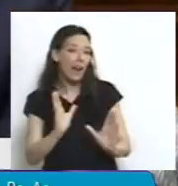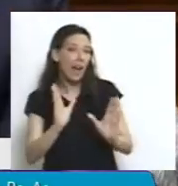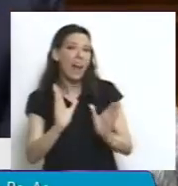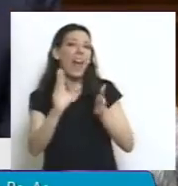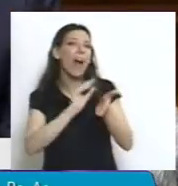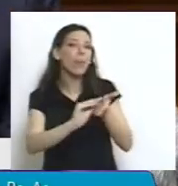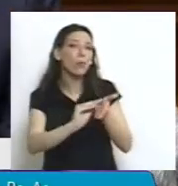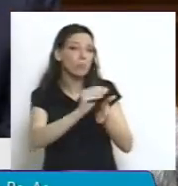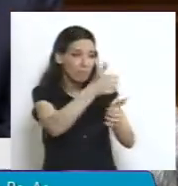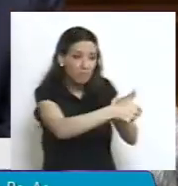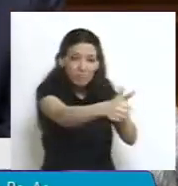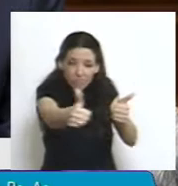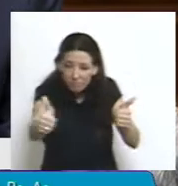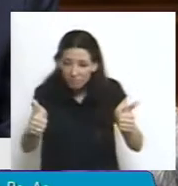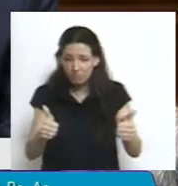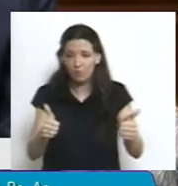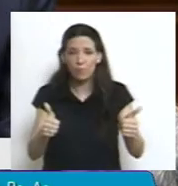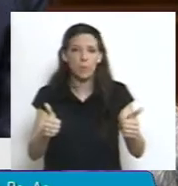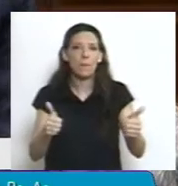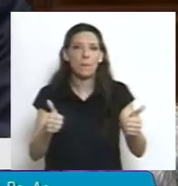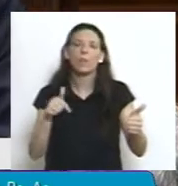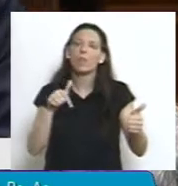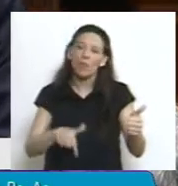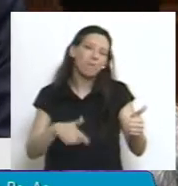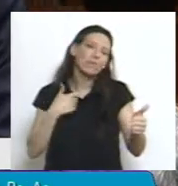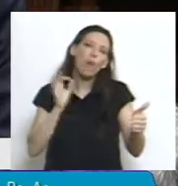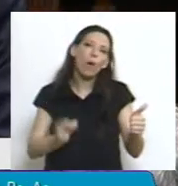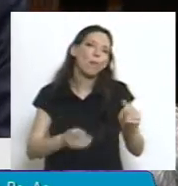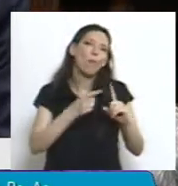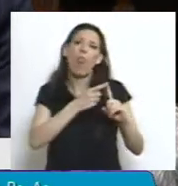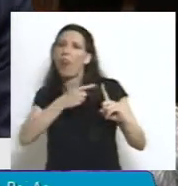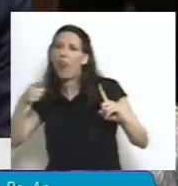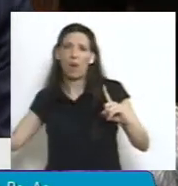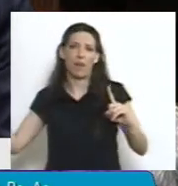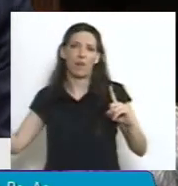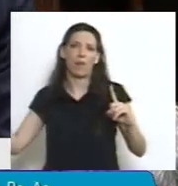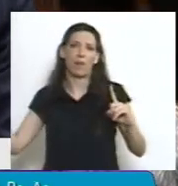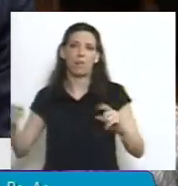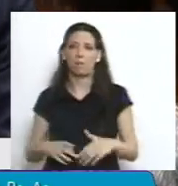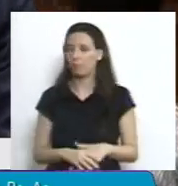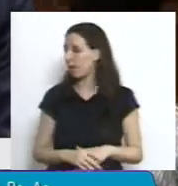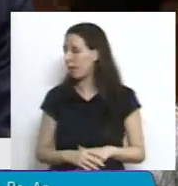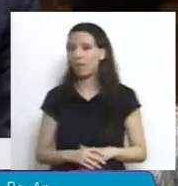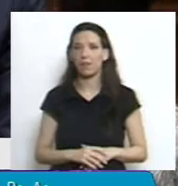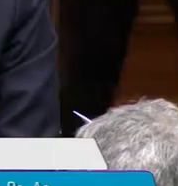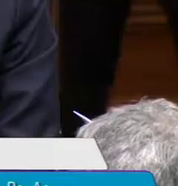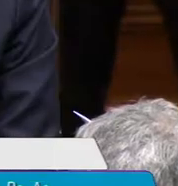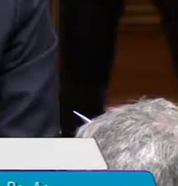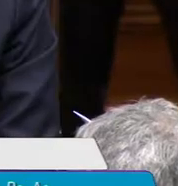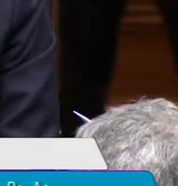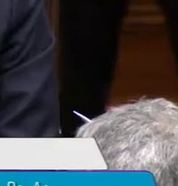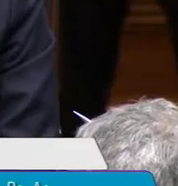diputados presentes. Va a ser una sesión bien larga. Los diputados le pedimos que quienes van a hacer uso